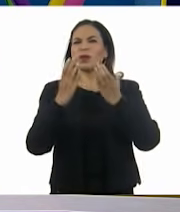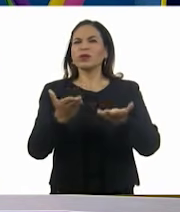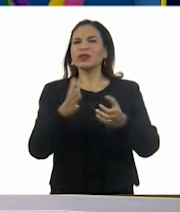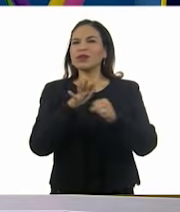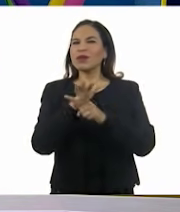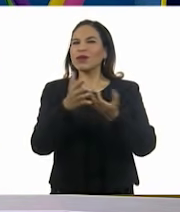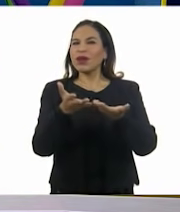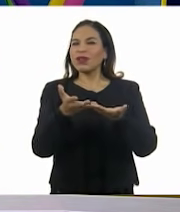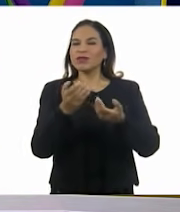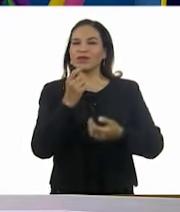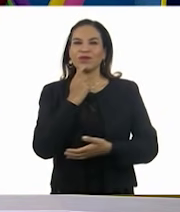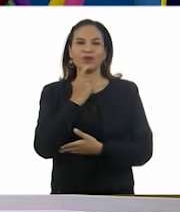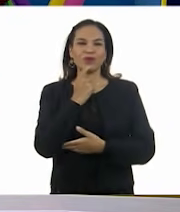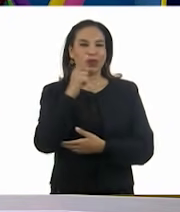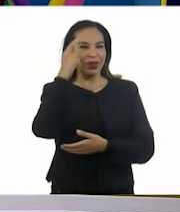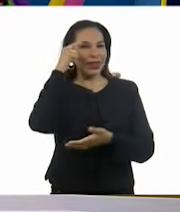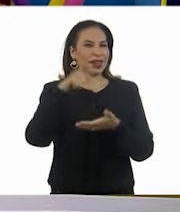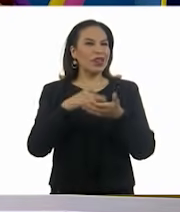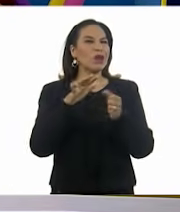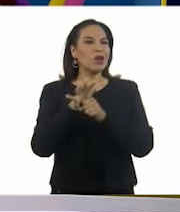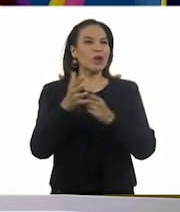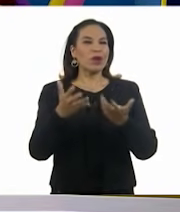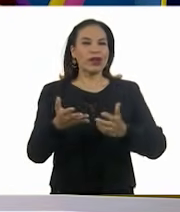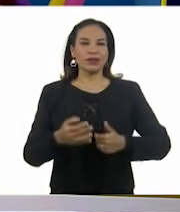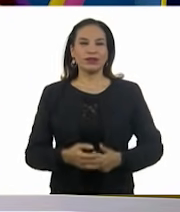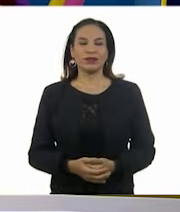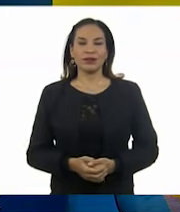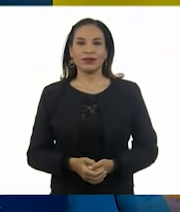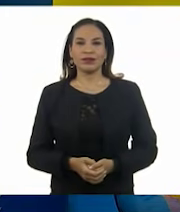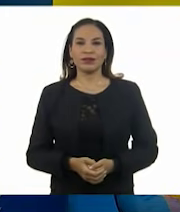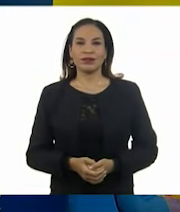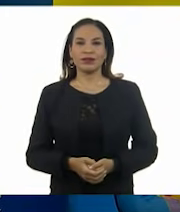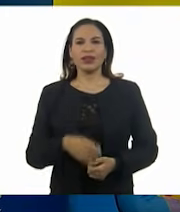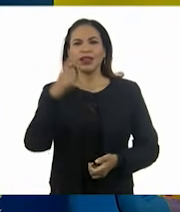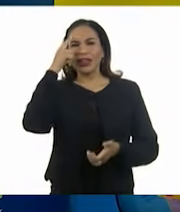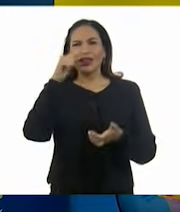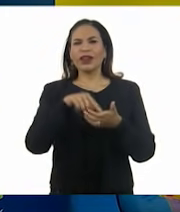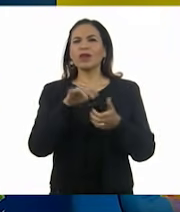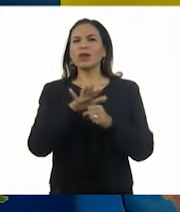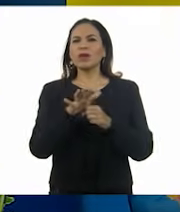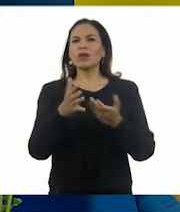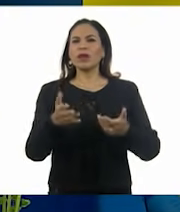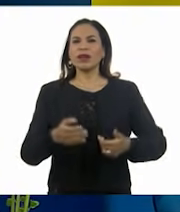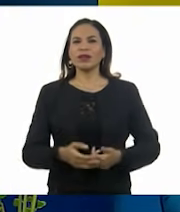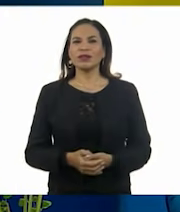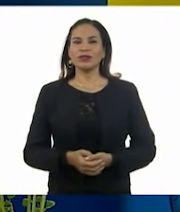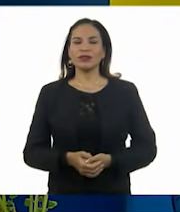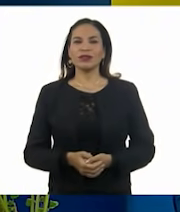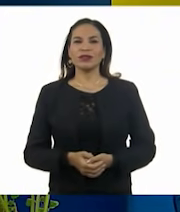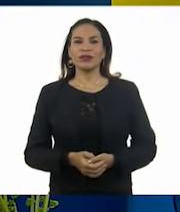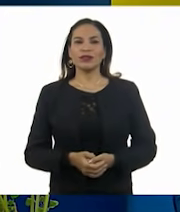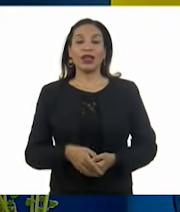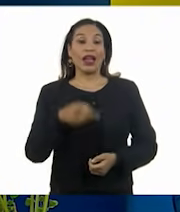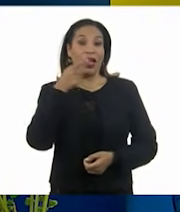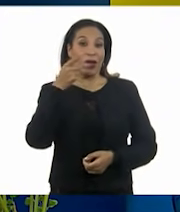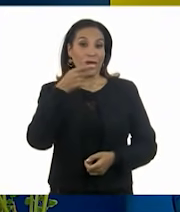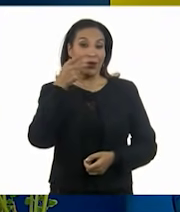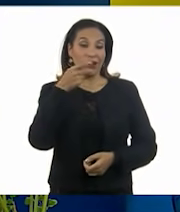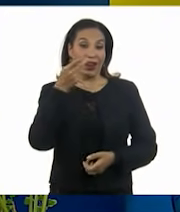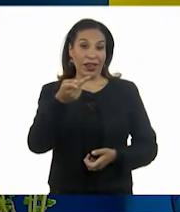es... ¿Qué creen que sea? ¿Qué creen que sea? Hablar.